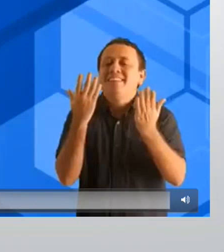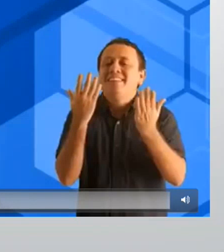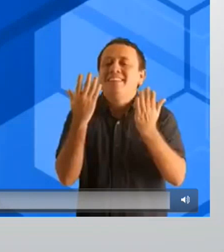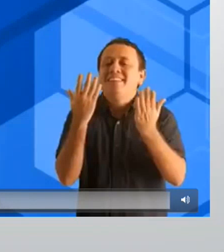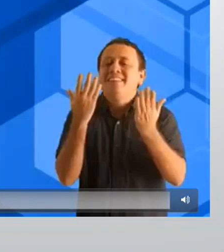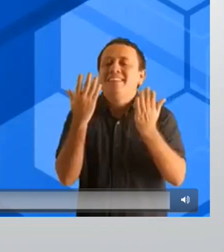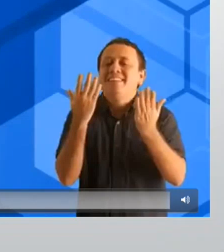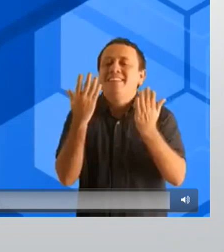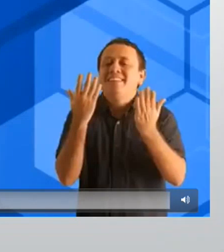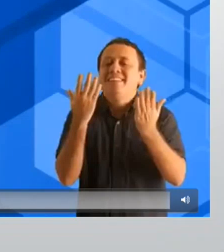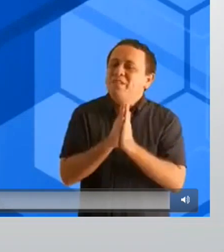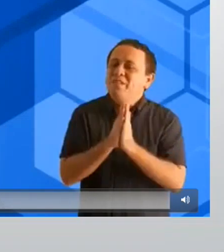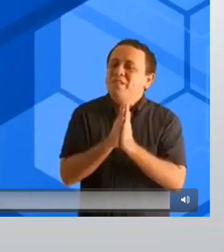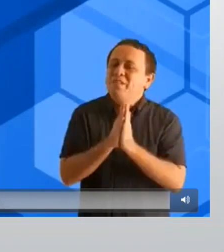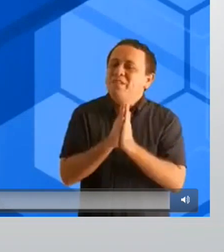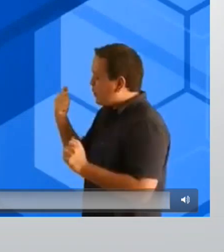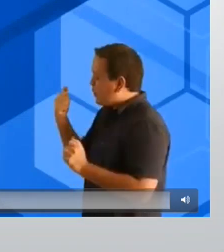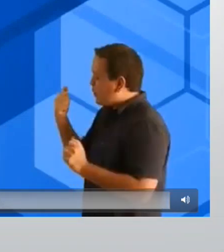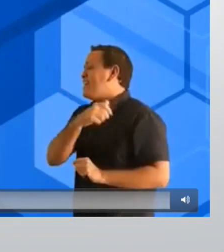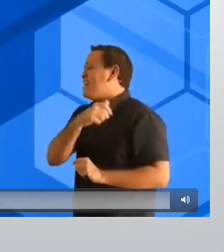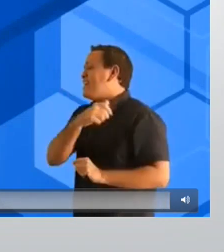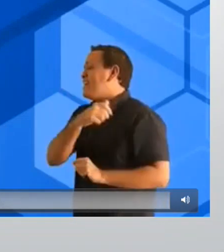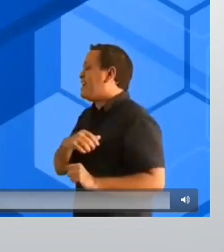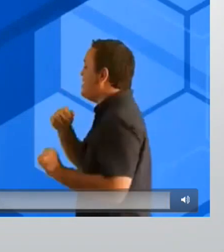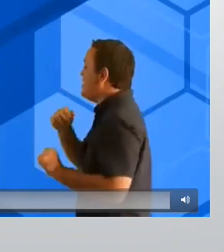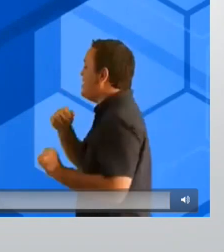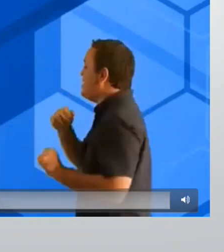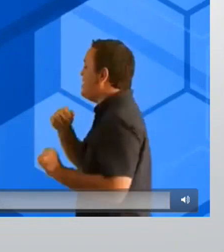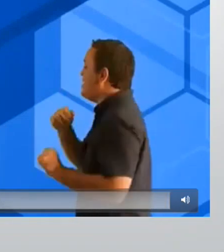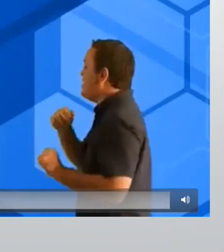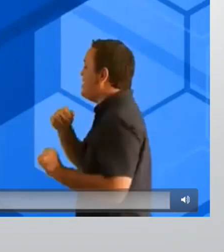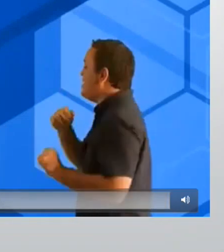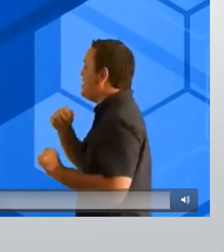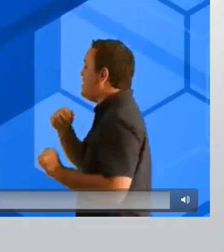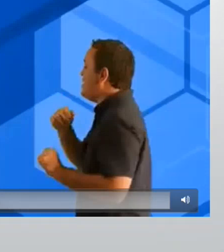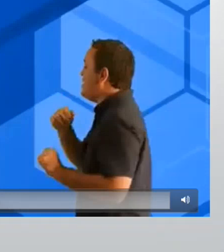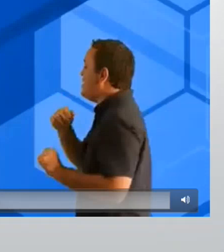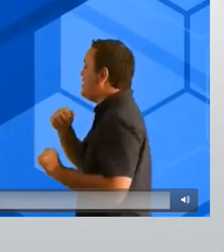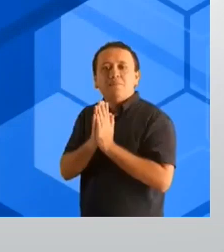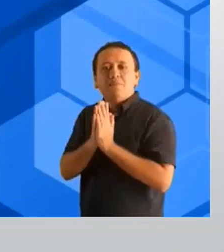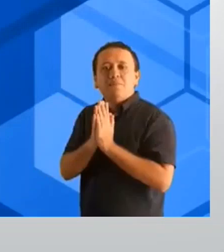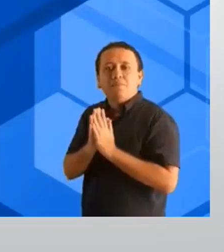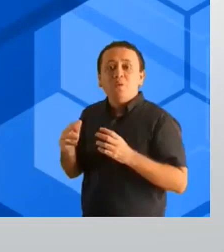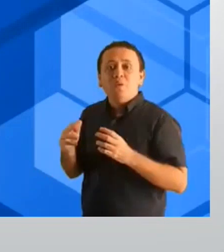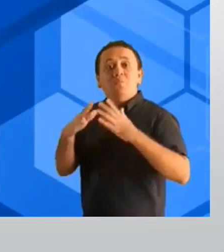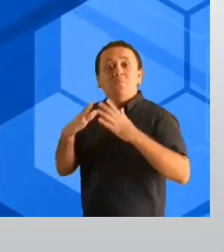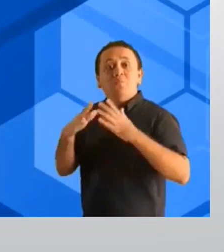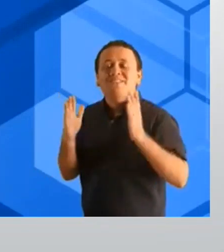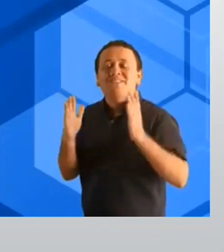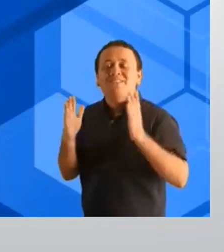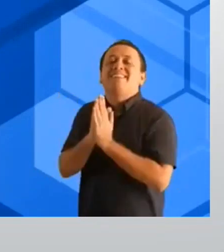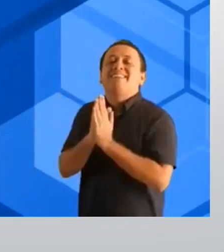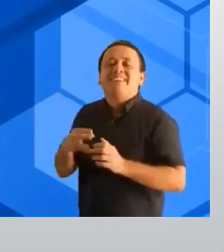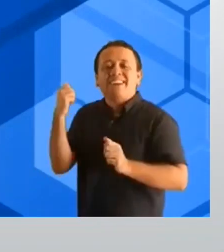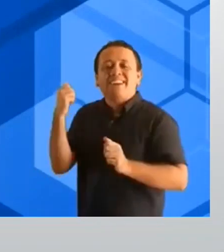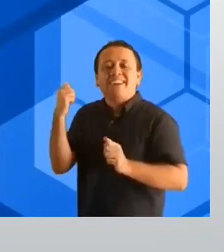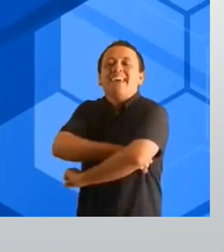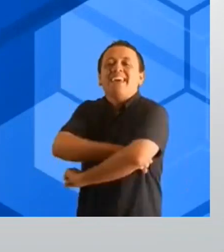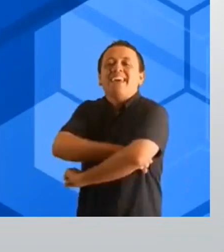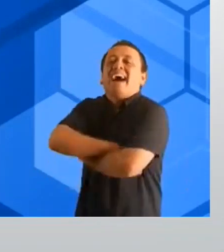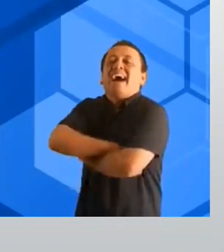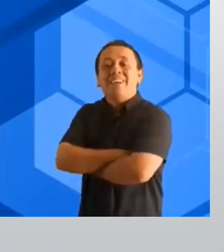lo que nos va a explicar, ¿ya? Metros por segundo. Colocamos ahí en la casilla de velocidad final los 20 metros por segundo. Y listo, ya sabemos